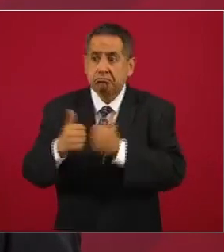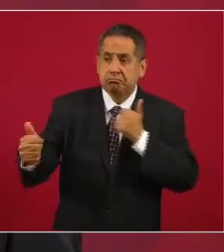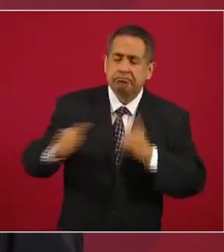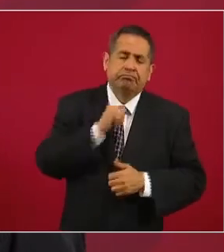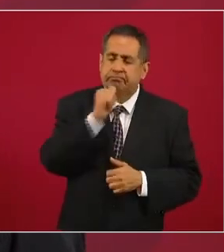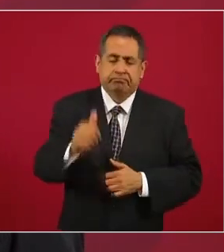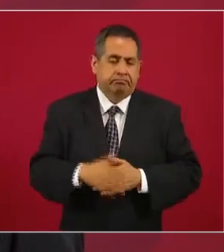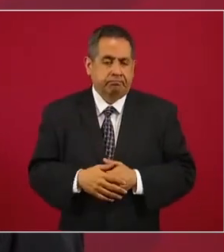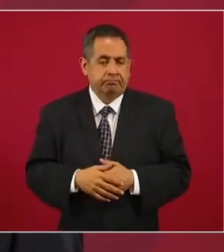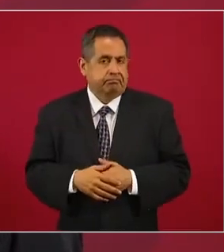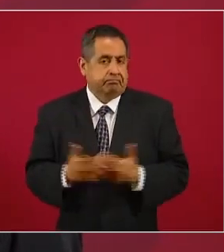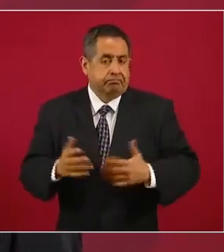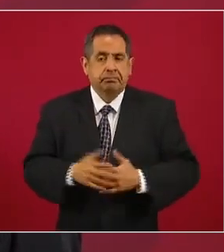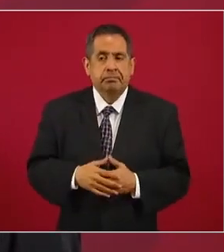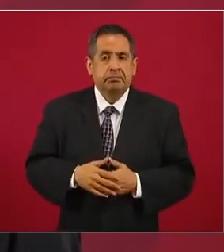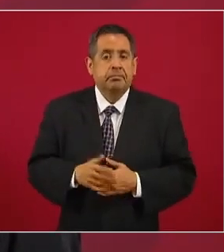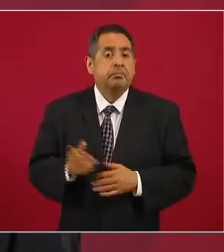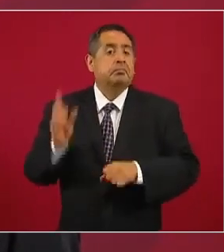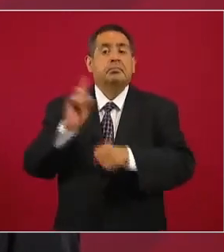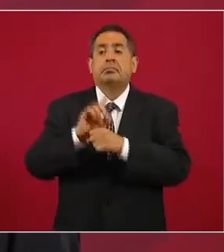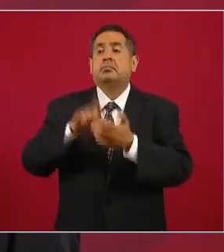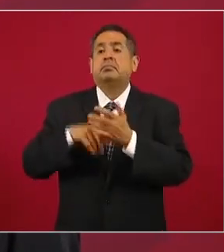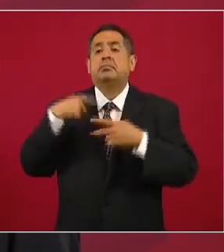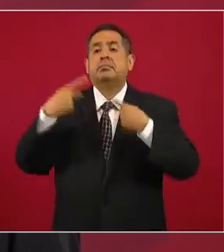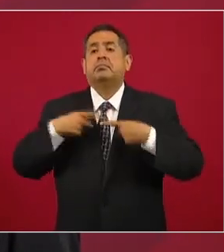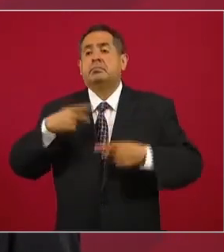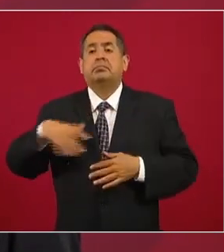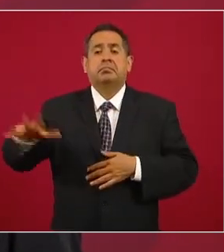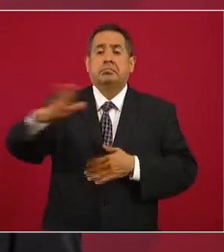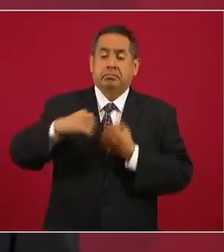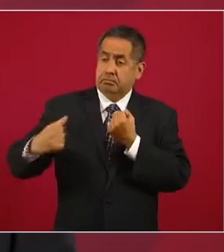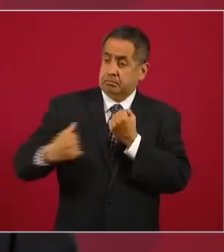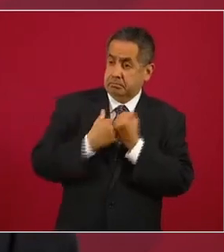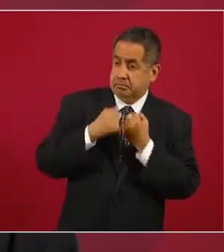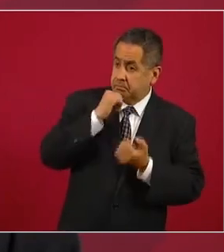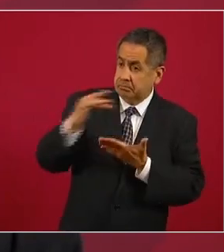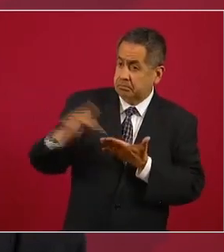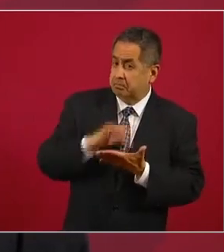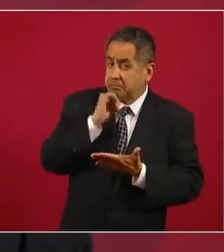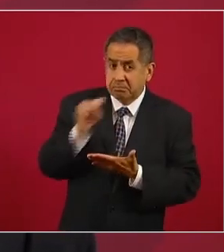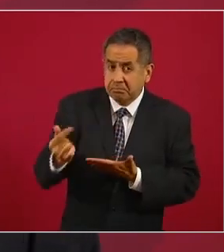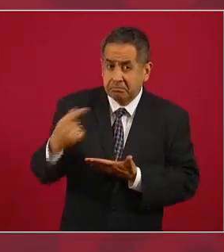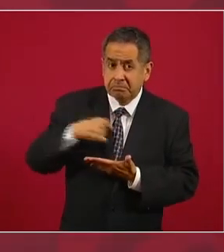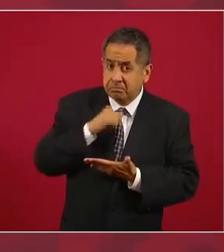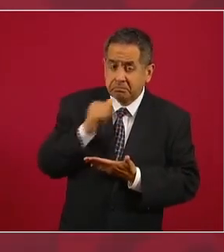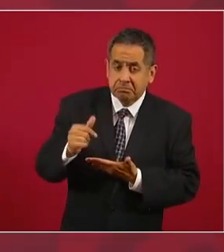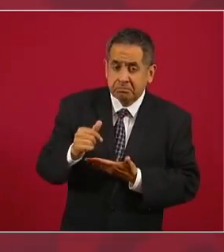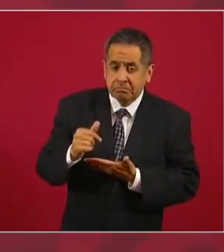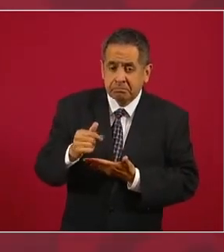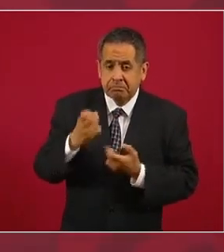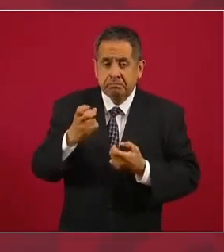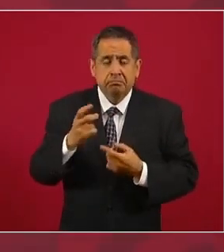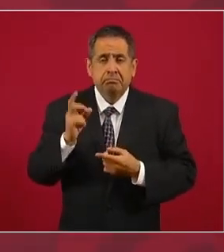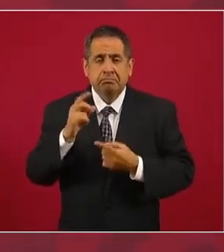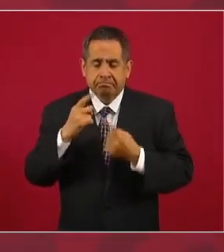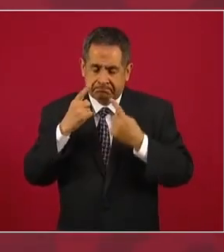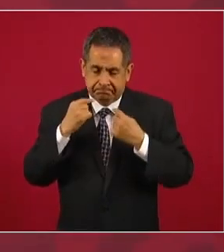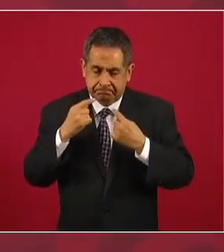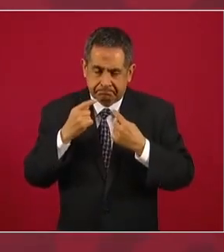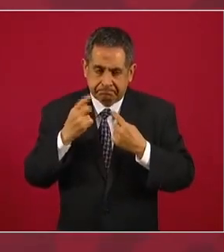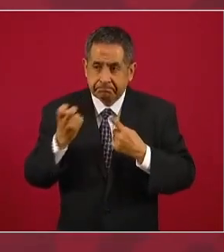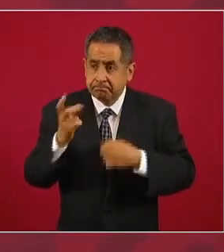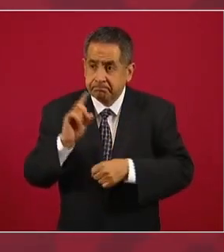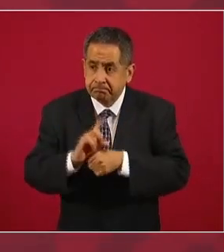El día que el pueblo no me respalde, ese día no voy a llorar, ese día me voy a